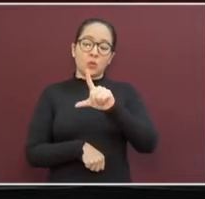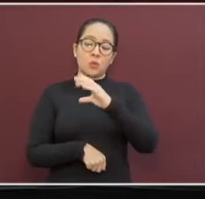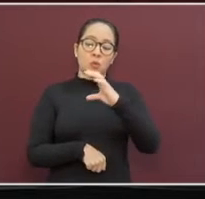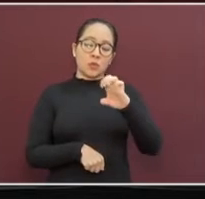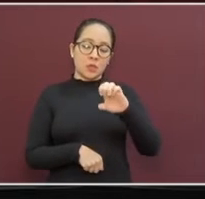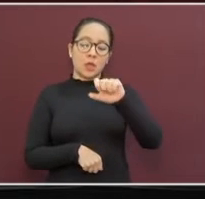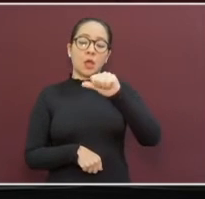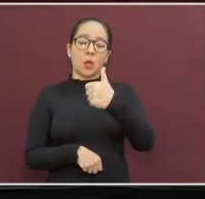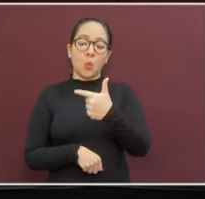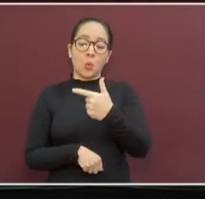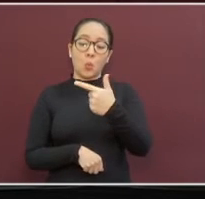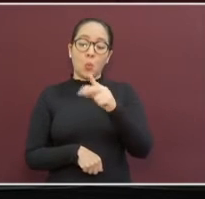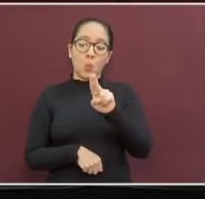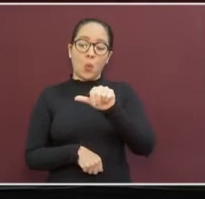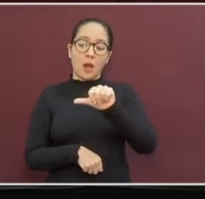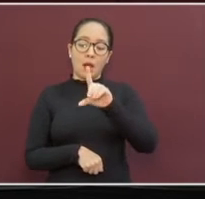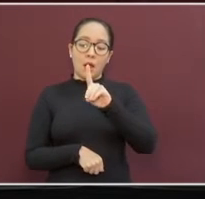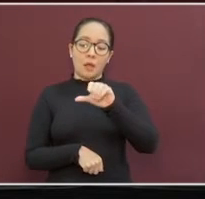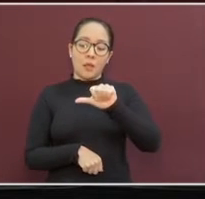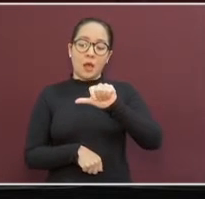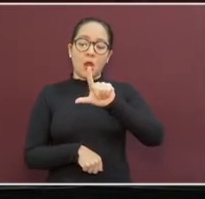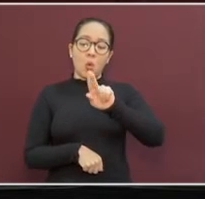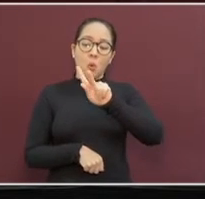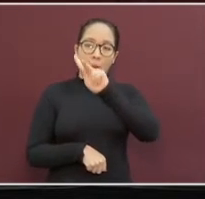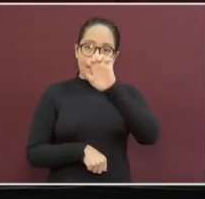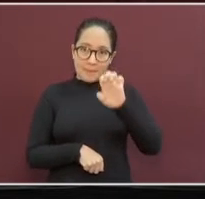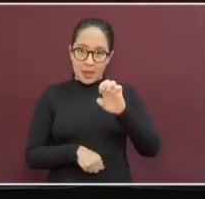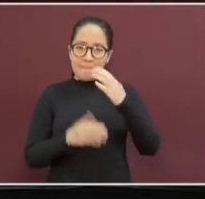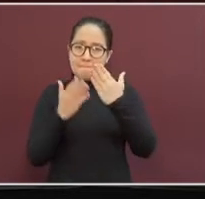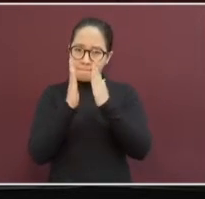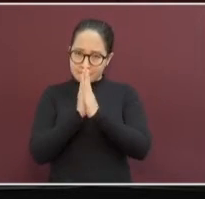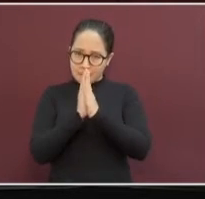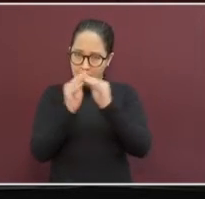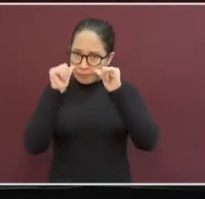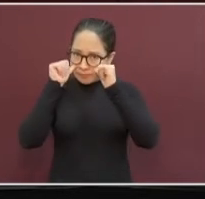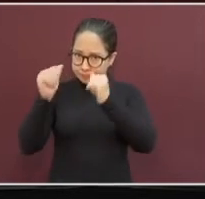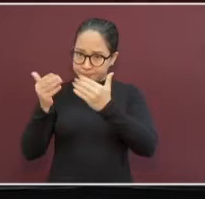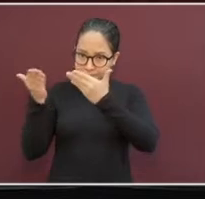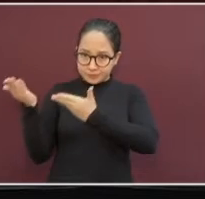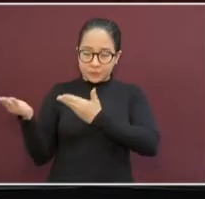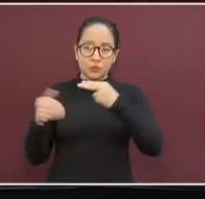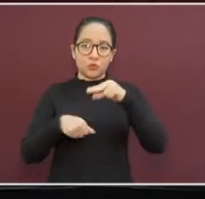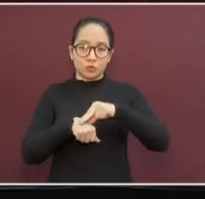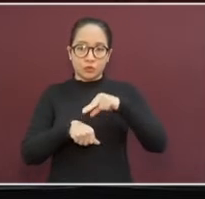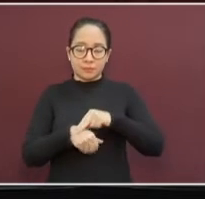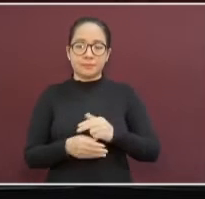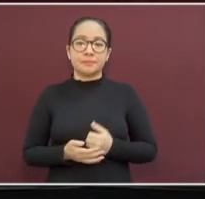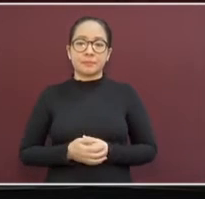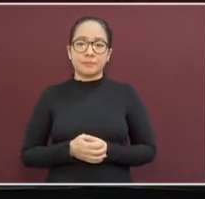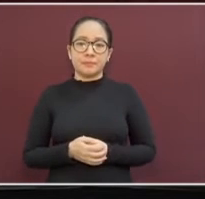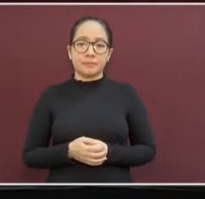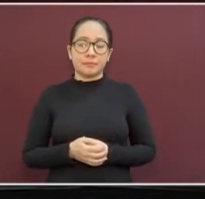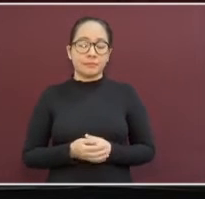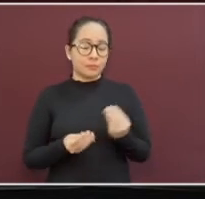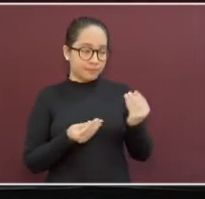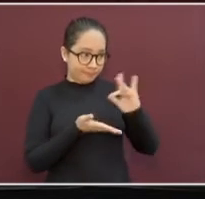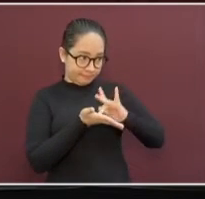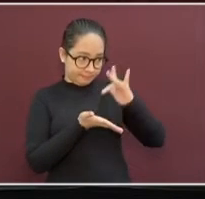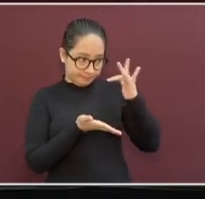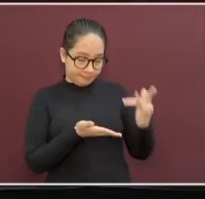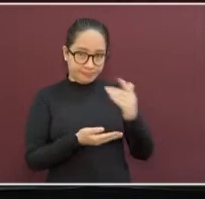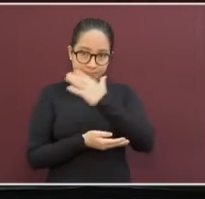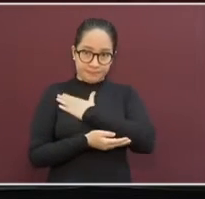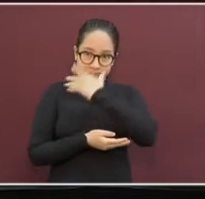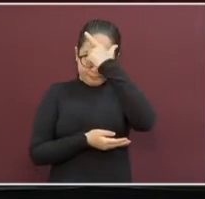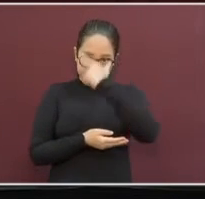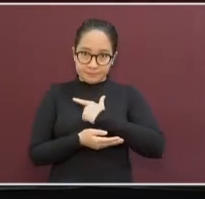castillo flores los invito a que pongan mucha atención por favor adelante doctora espejo muchas gracias doctor buenas